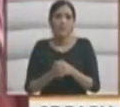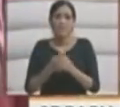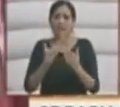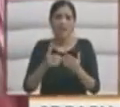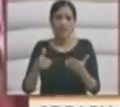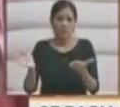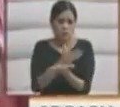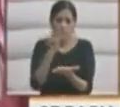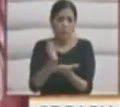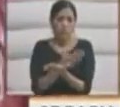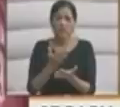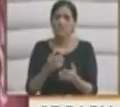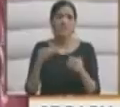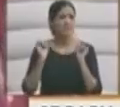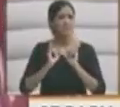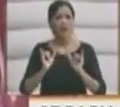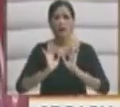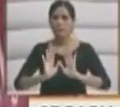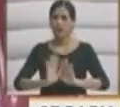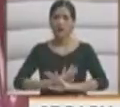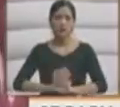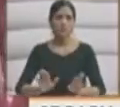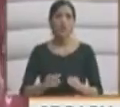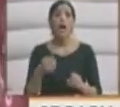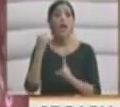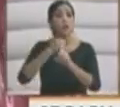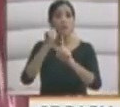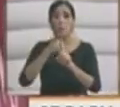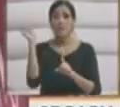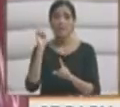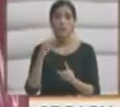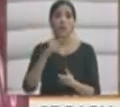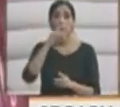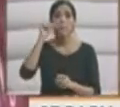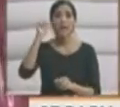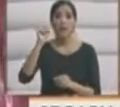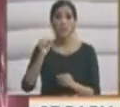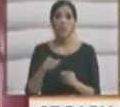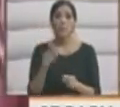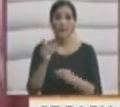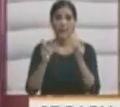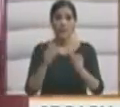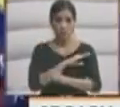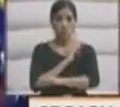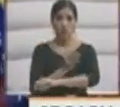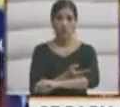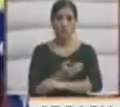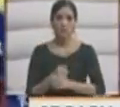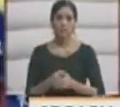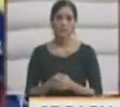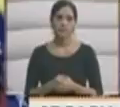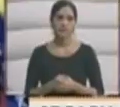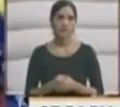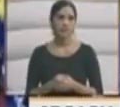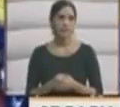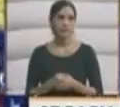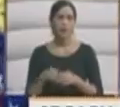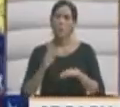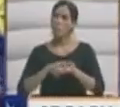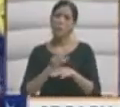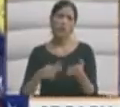ya está bueno ya. Hay que luchar por Venezuela y por Maduro para que él se fortalezca. Muchas gracias. ¿Por qué vuelven a la